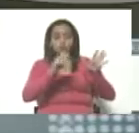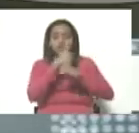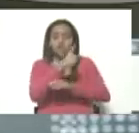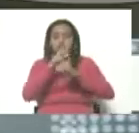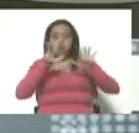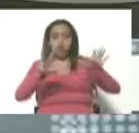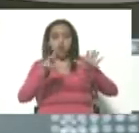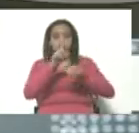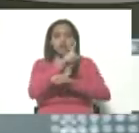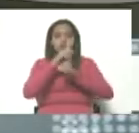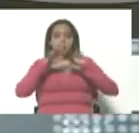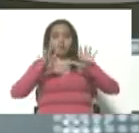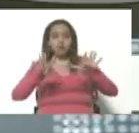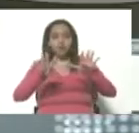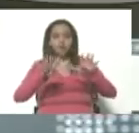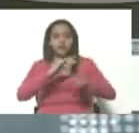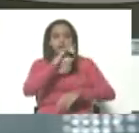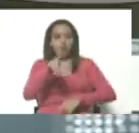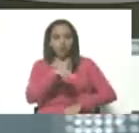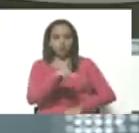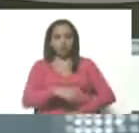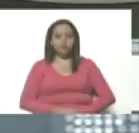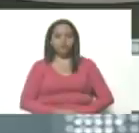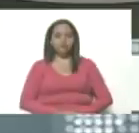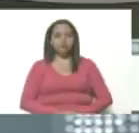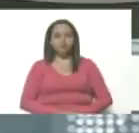Revolución Sandinista de Nicaragua.